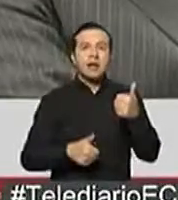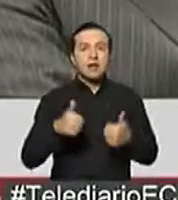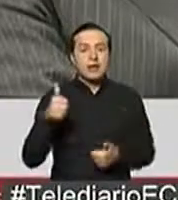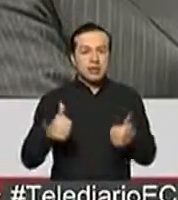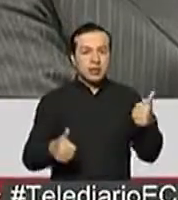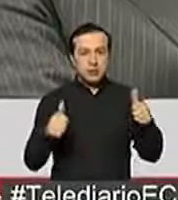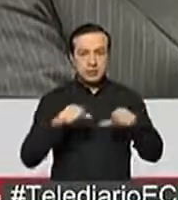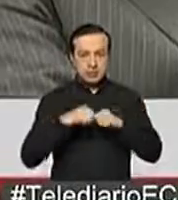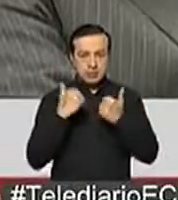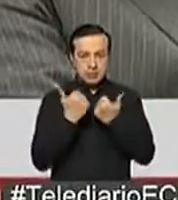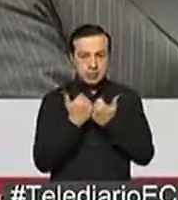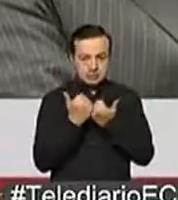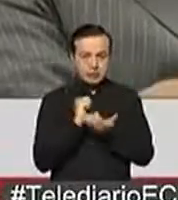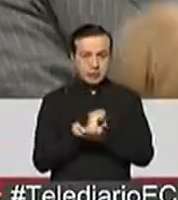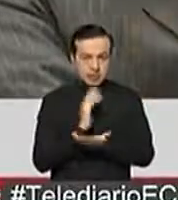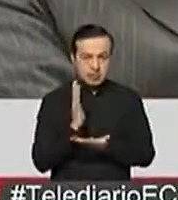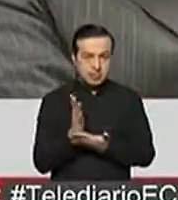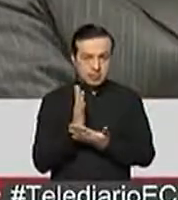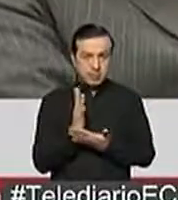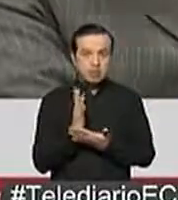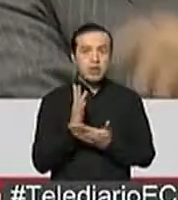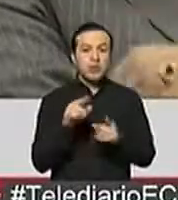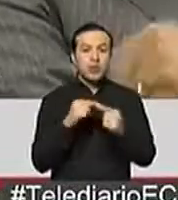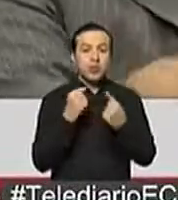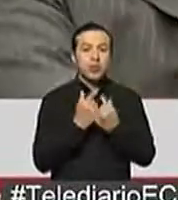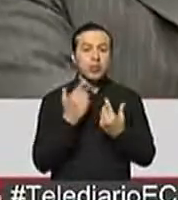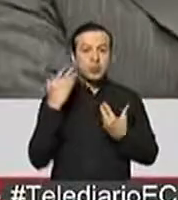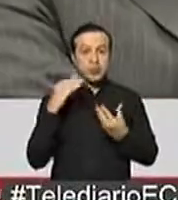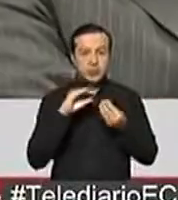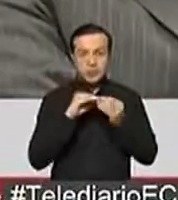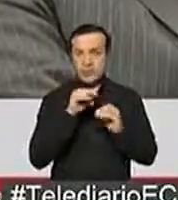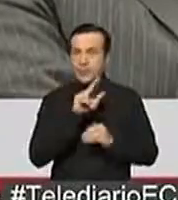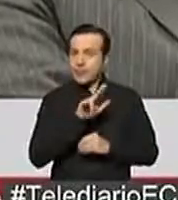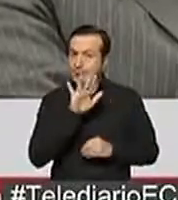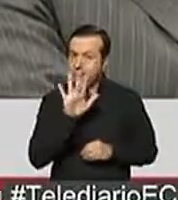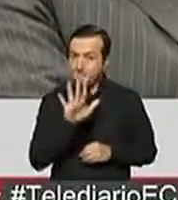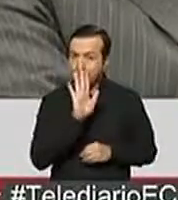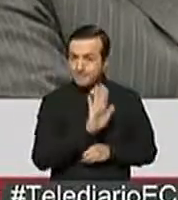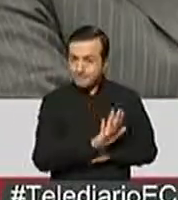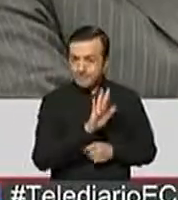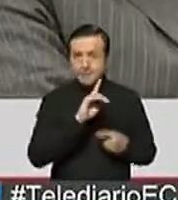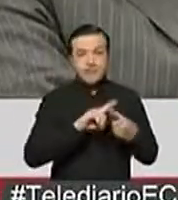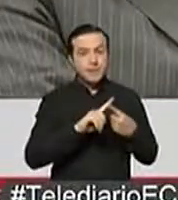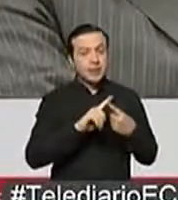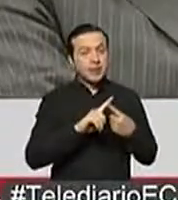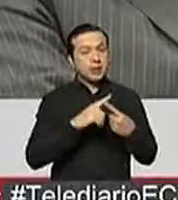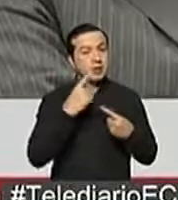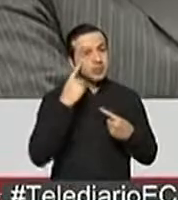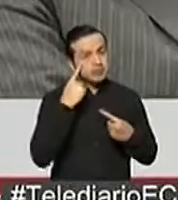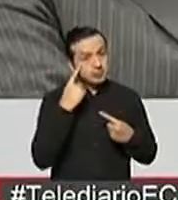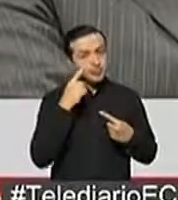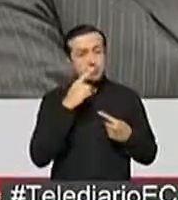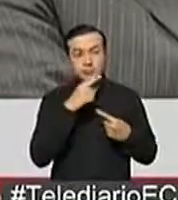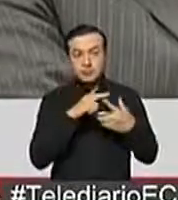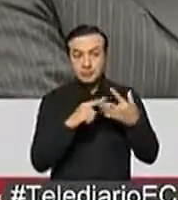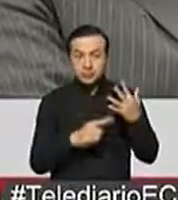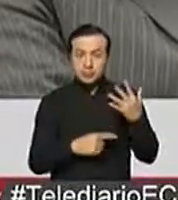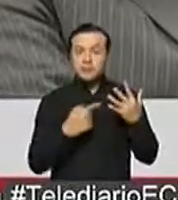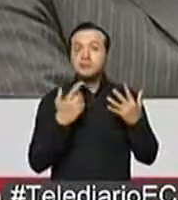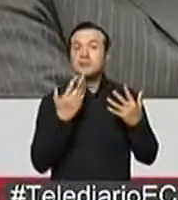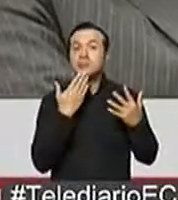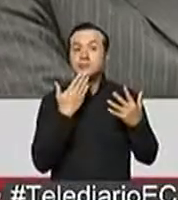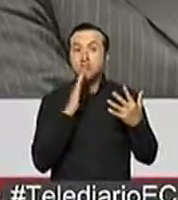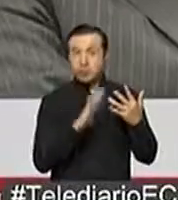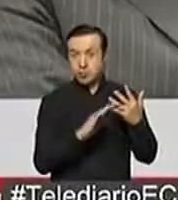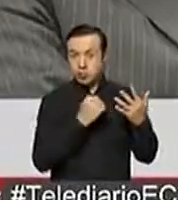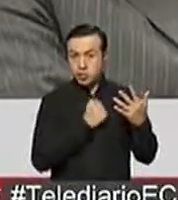la asamblea en su momento por Alianza País. Y eventualmente existirían también recursos de la